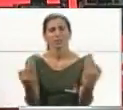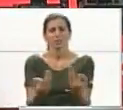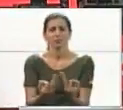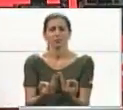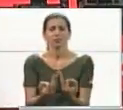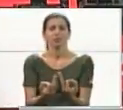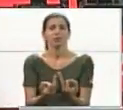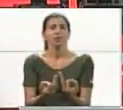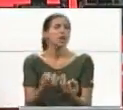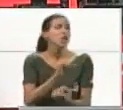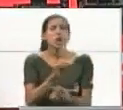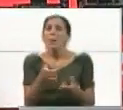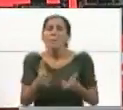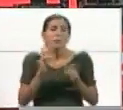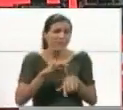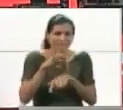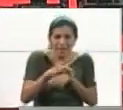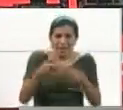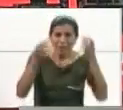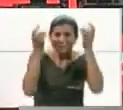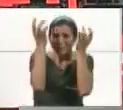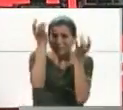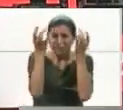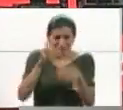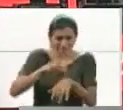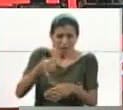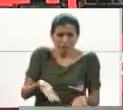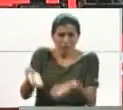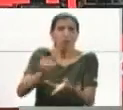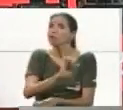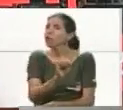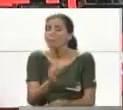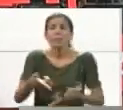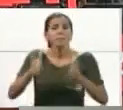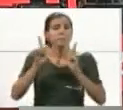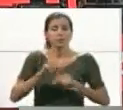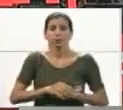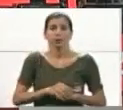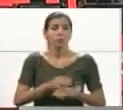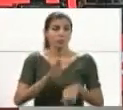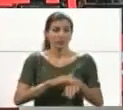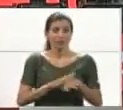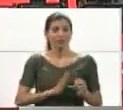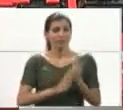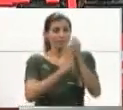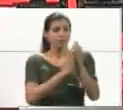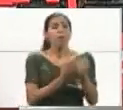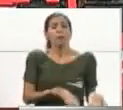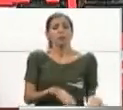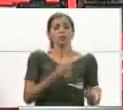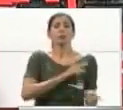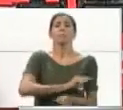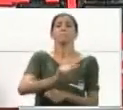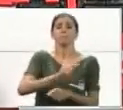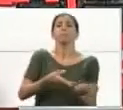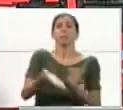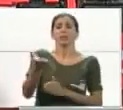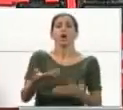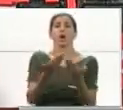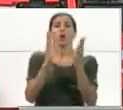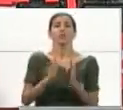No los dejes que inventen, porque los que lo están enviando a ellos van a estar en su casa fresquitos, tratando de